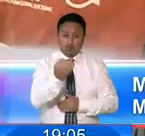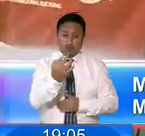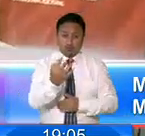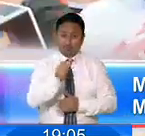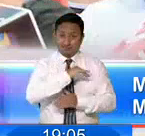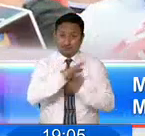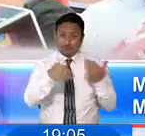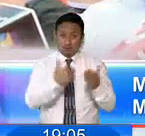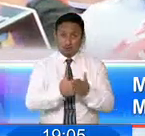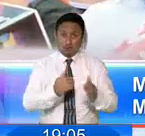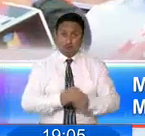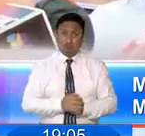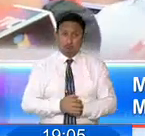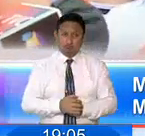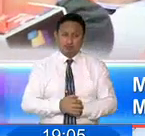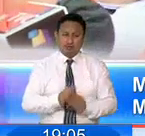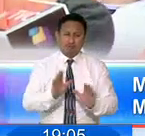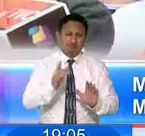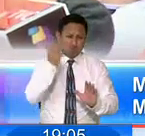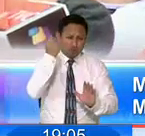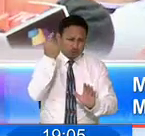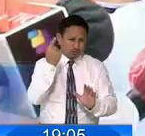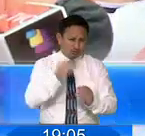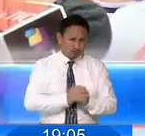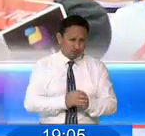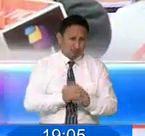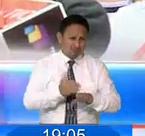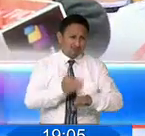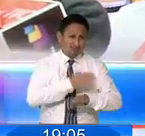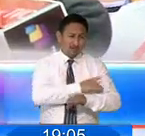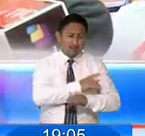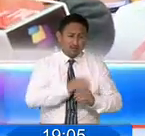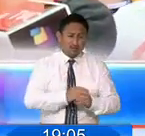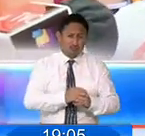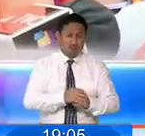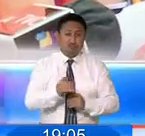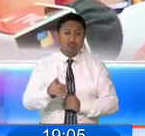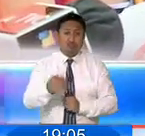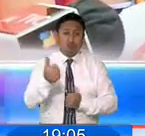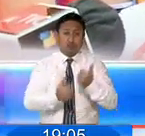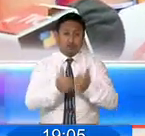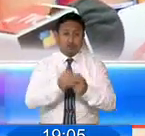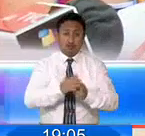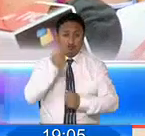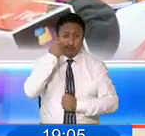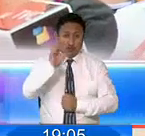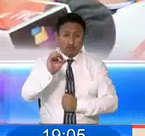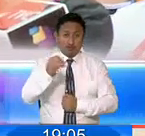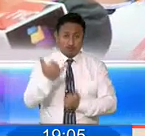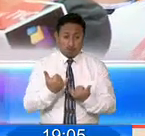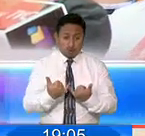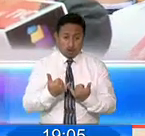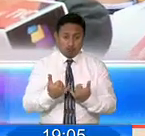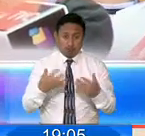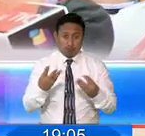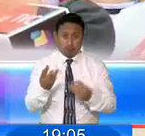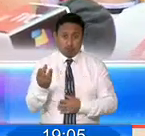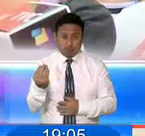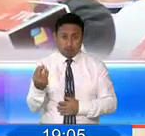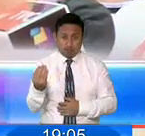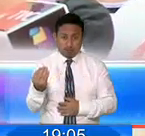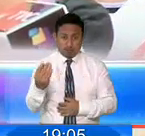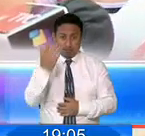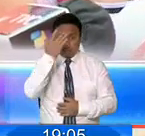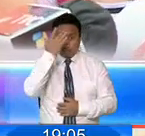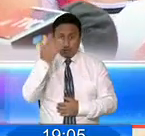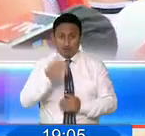Estamos entendiendo que no tiene esa valentía el candidato Guillermo Lasso en cumplir lo que